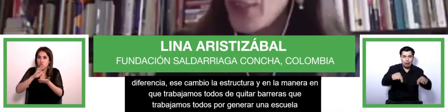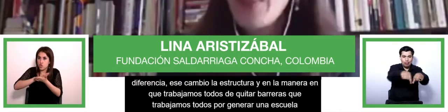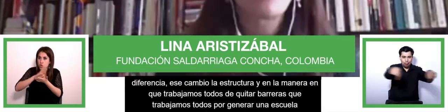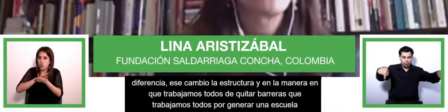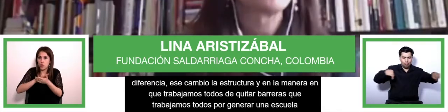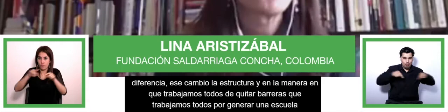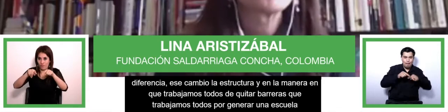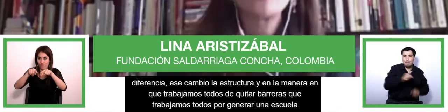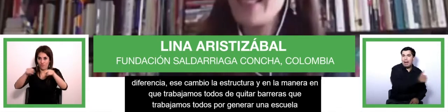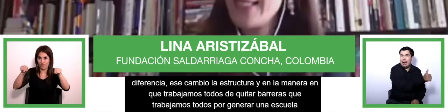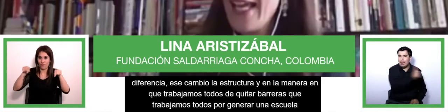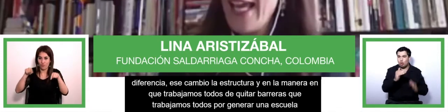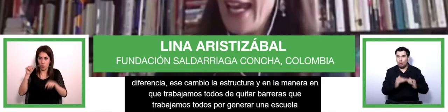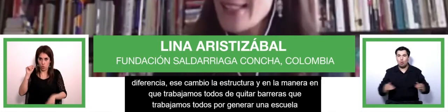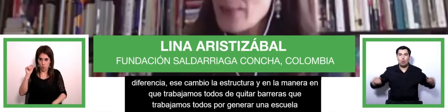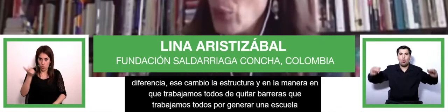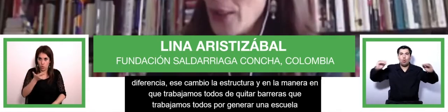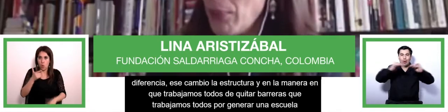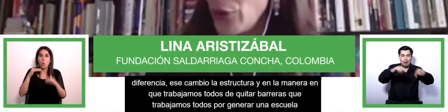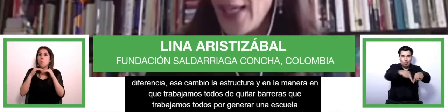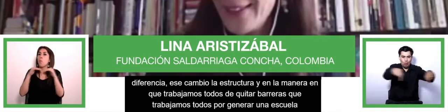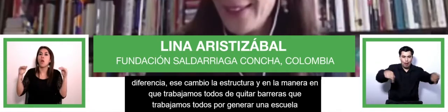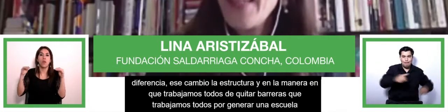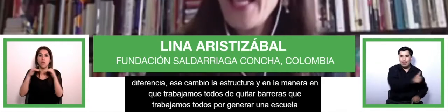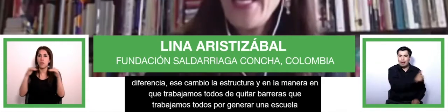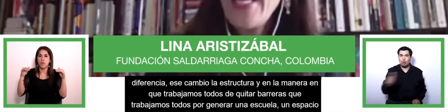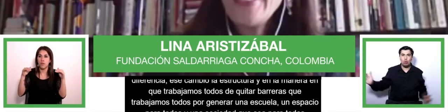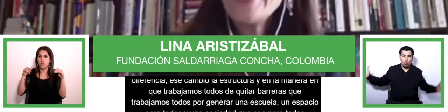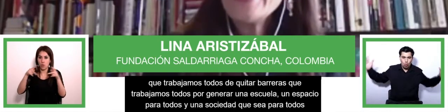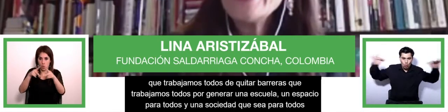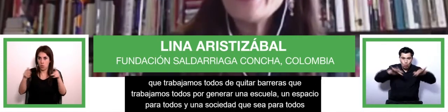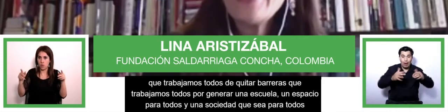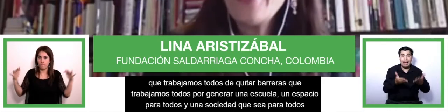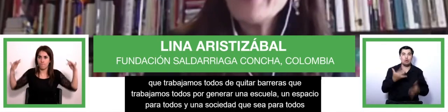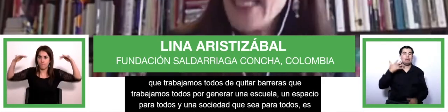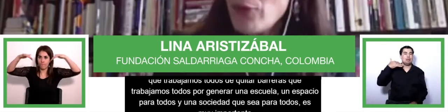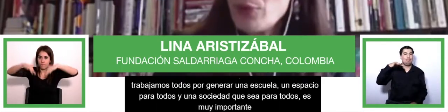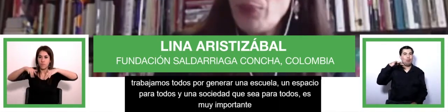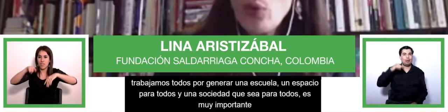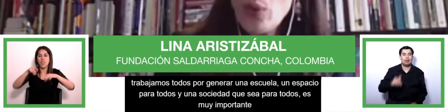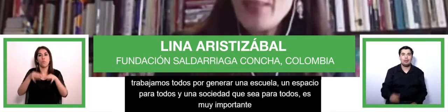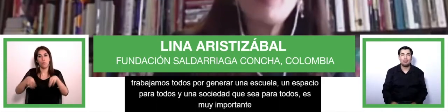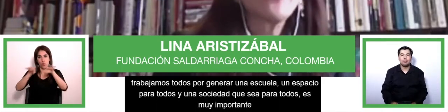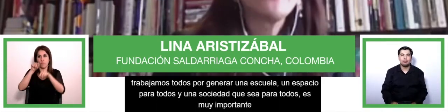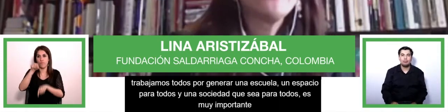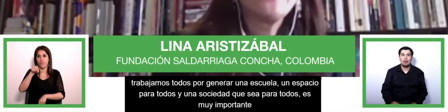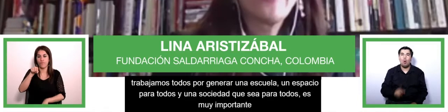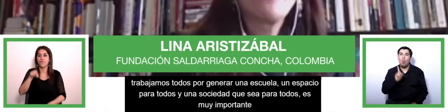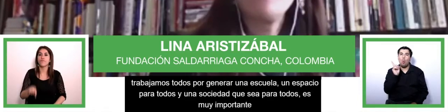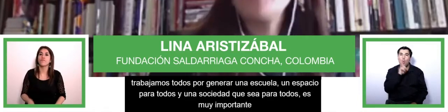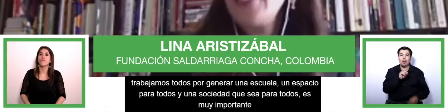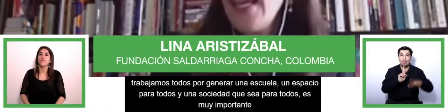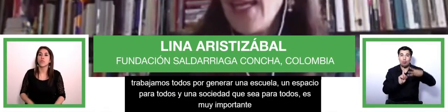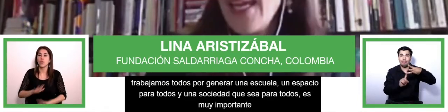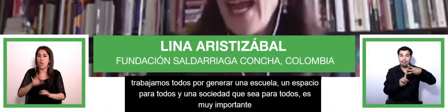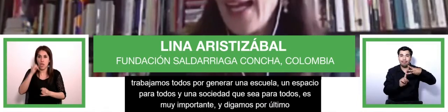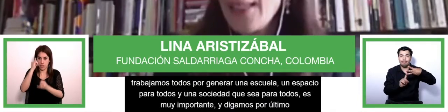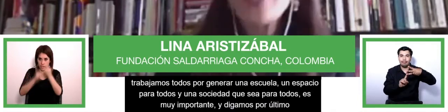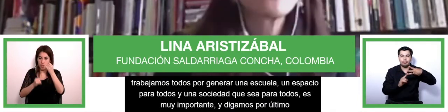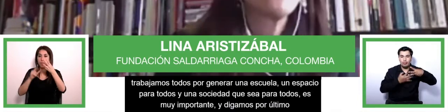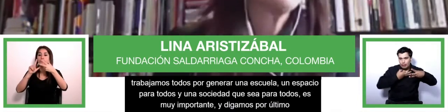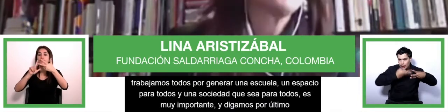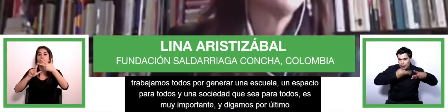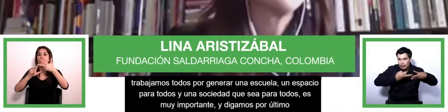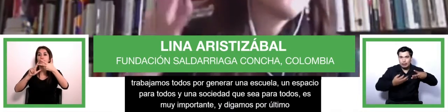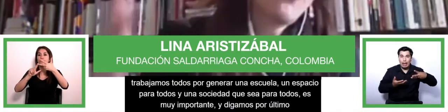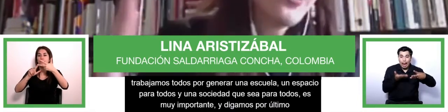que sea un espacio para todos, pues es muy importante. Y digamos, por último, pues diga, ahí